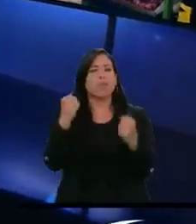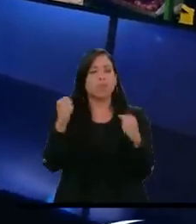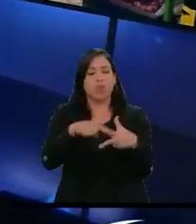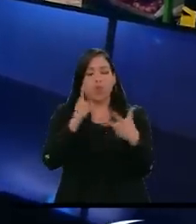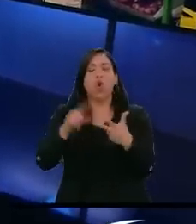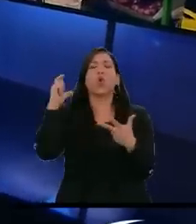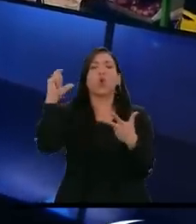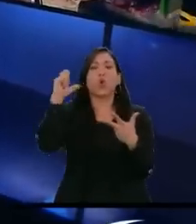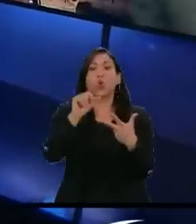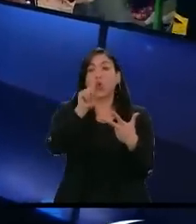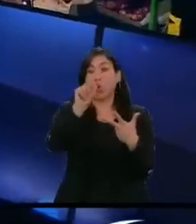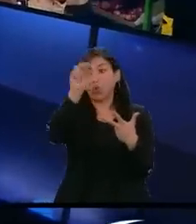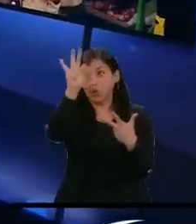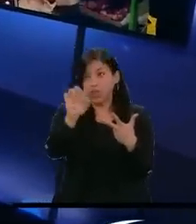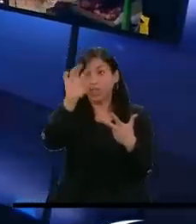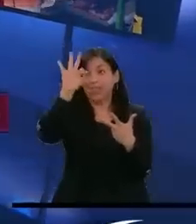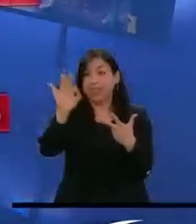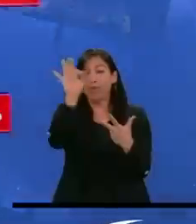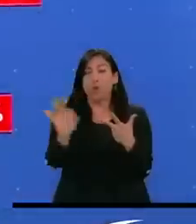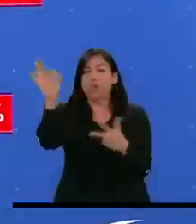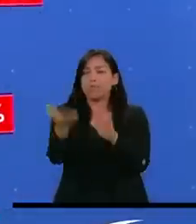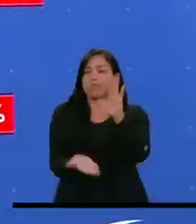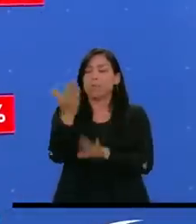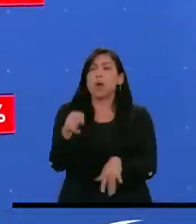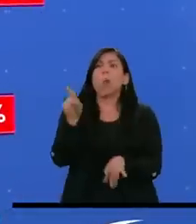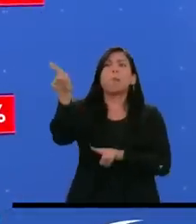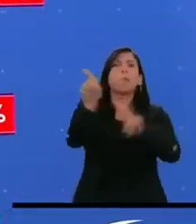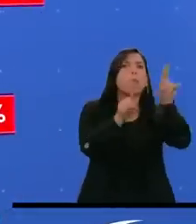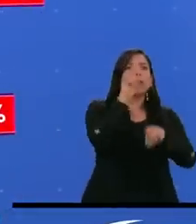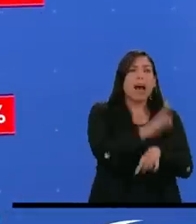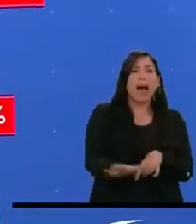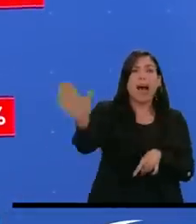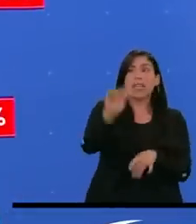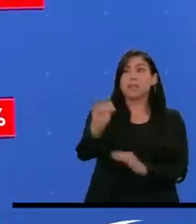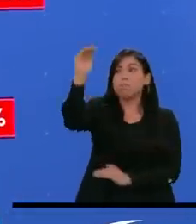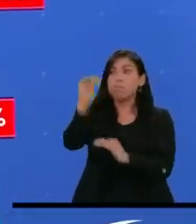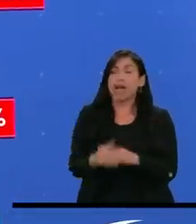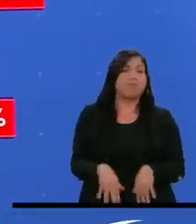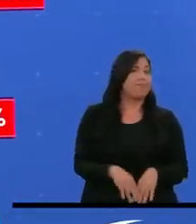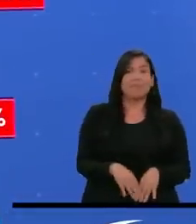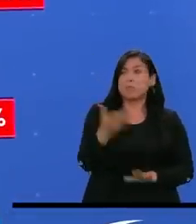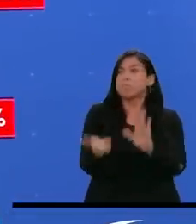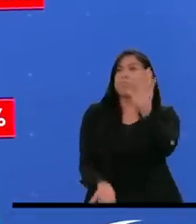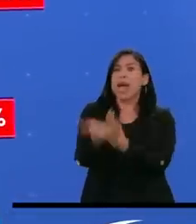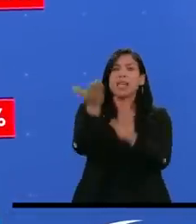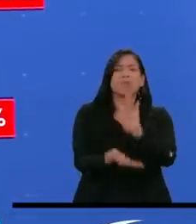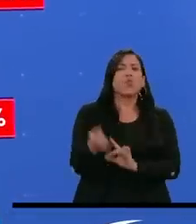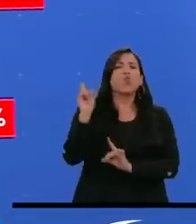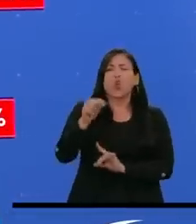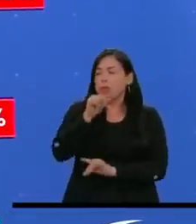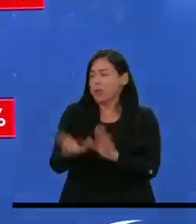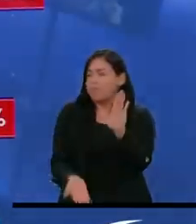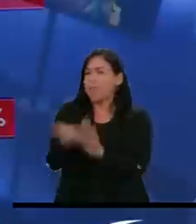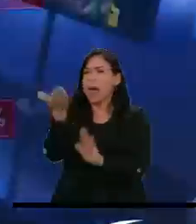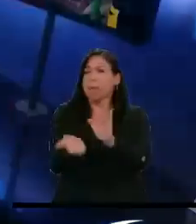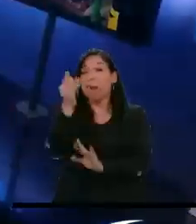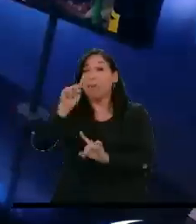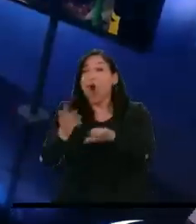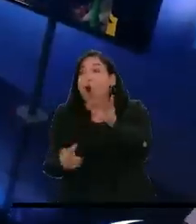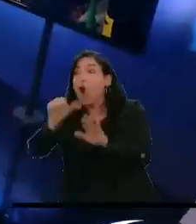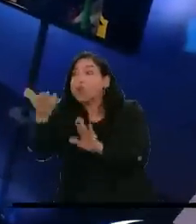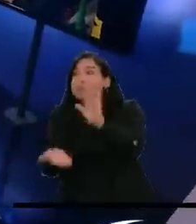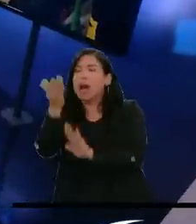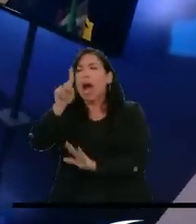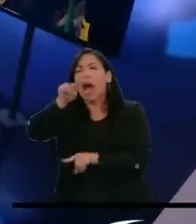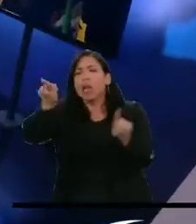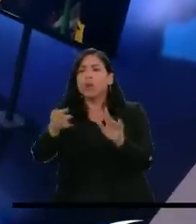es Cúcuta con 1,83%. En ninguna ciudad del país bajó la inflación. Lo que pasó es que subió menos. Y esa número